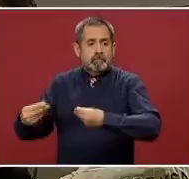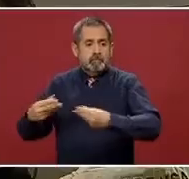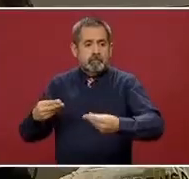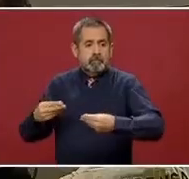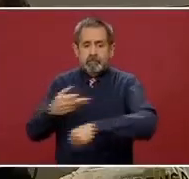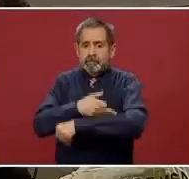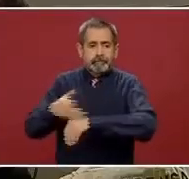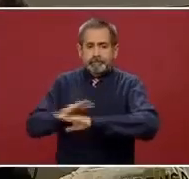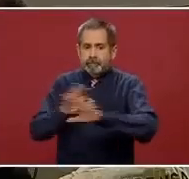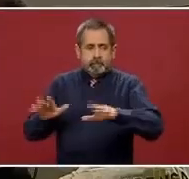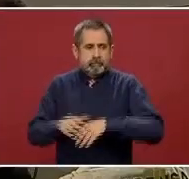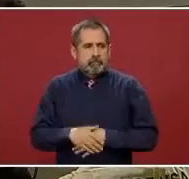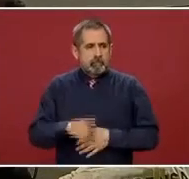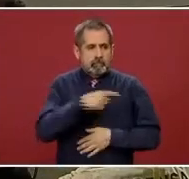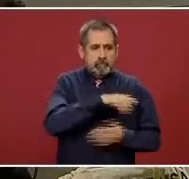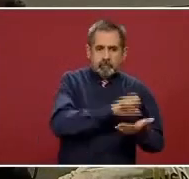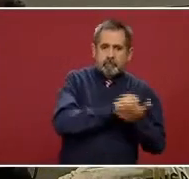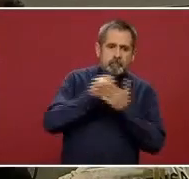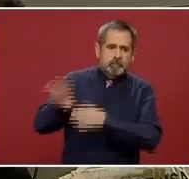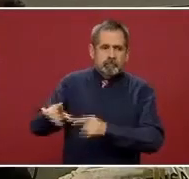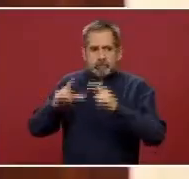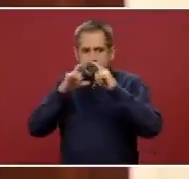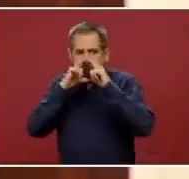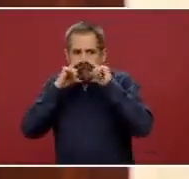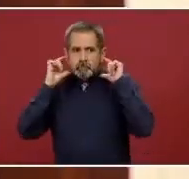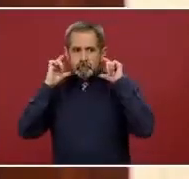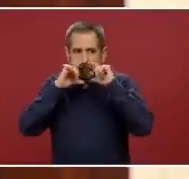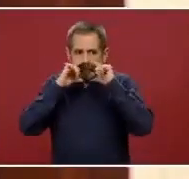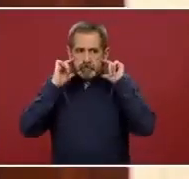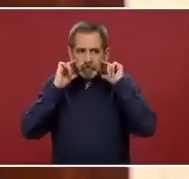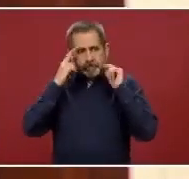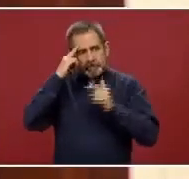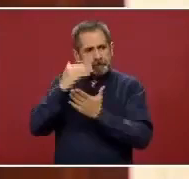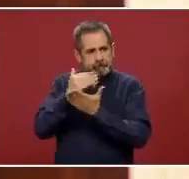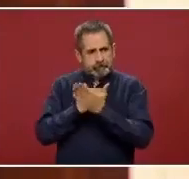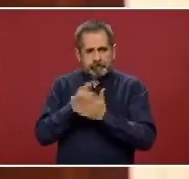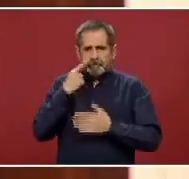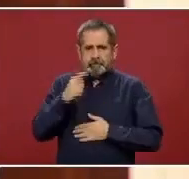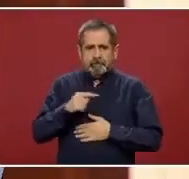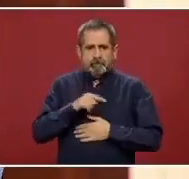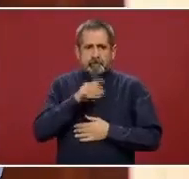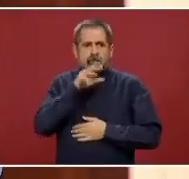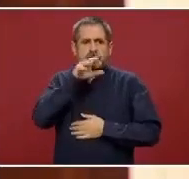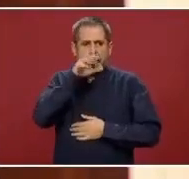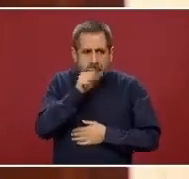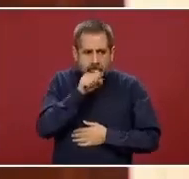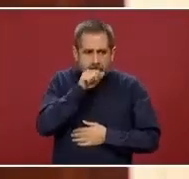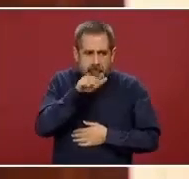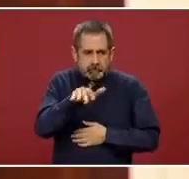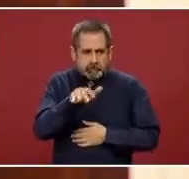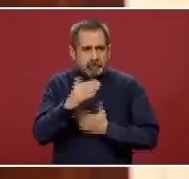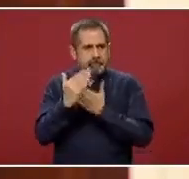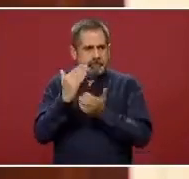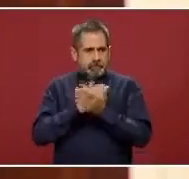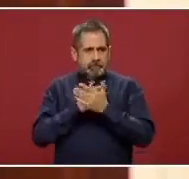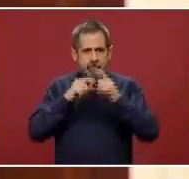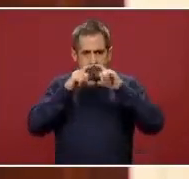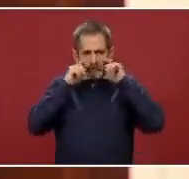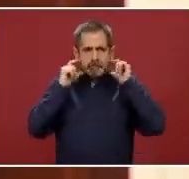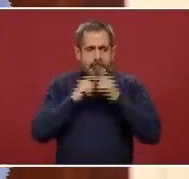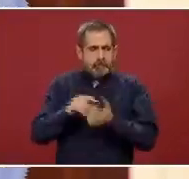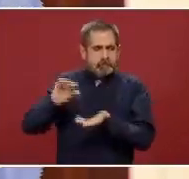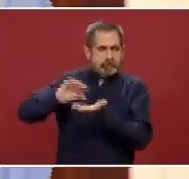¿Qué les enviaremos? Cubrebocas para evitar el contagio, alcohol